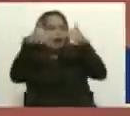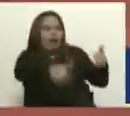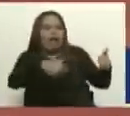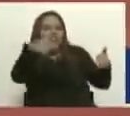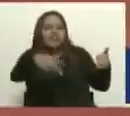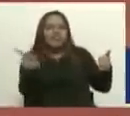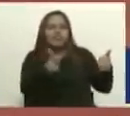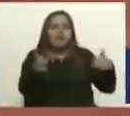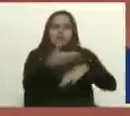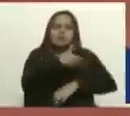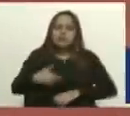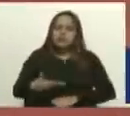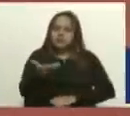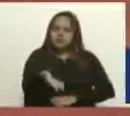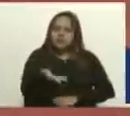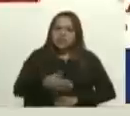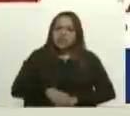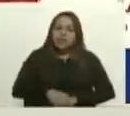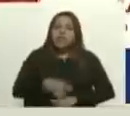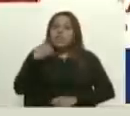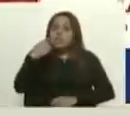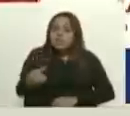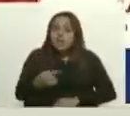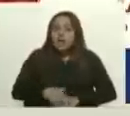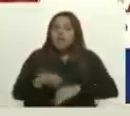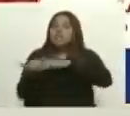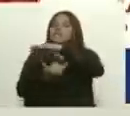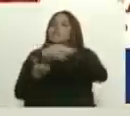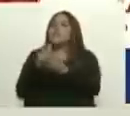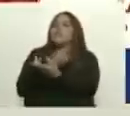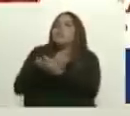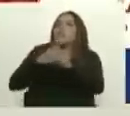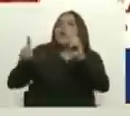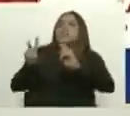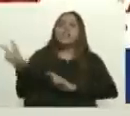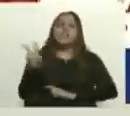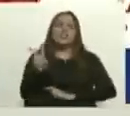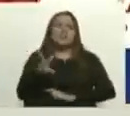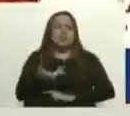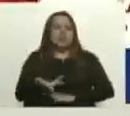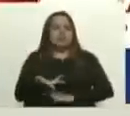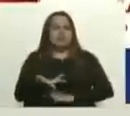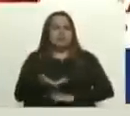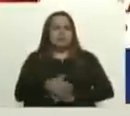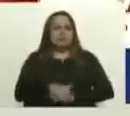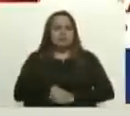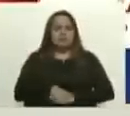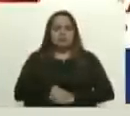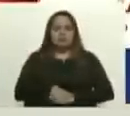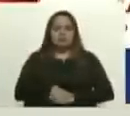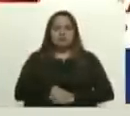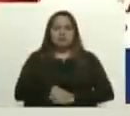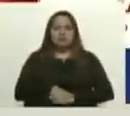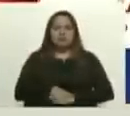Designado por los Estados Unidos y además decían las instituciones democráticas de Venezuela.